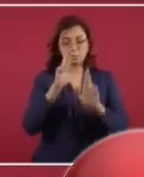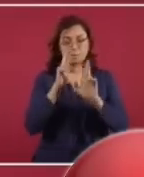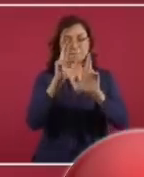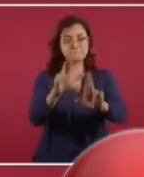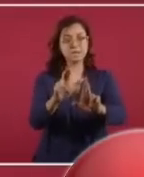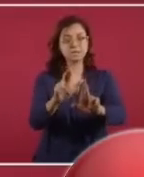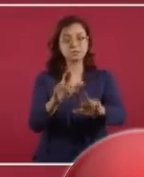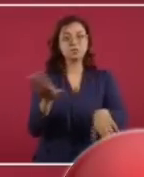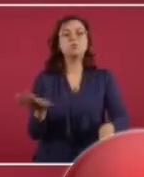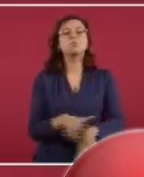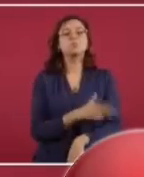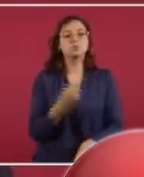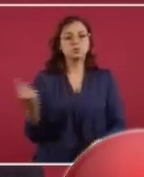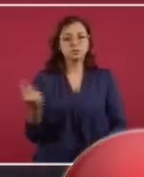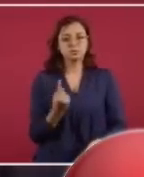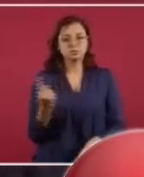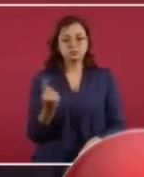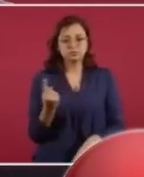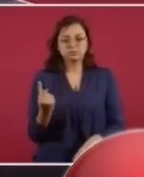porque sí